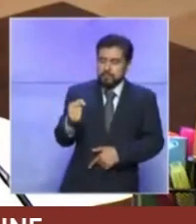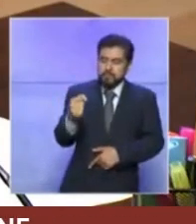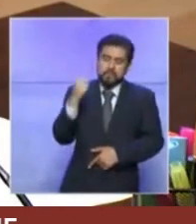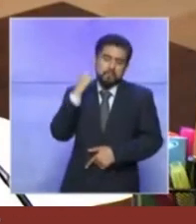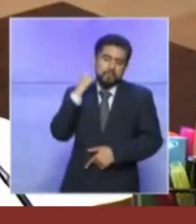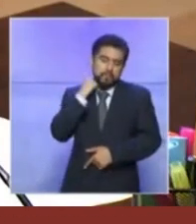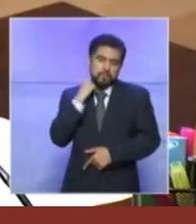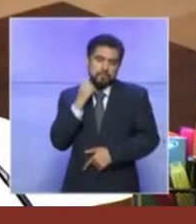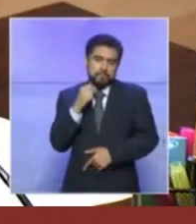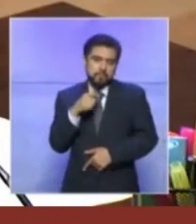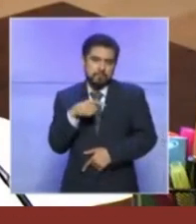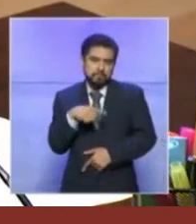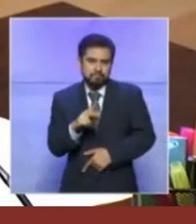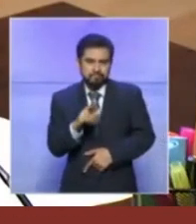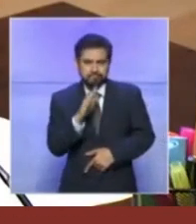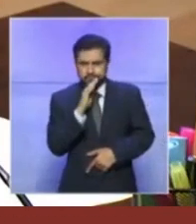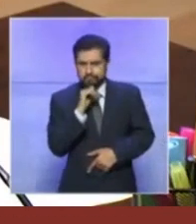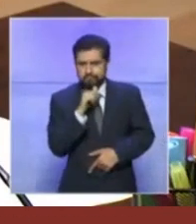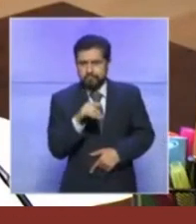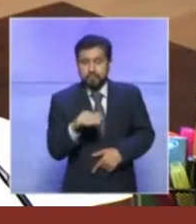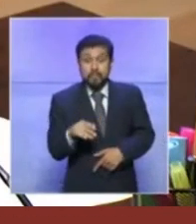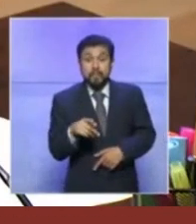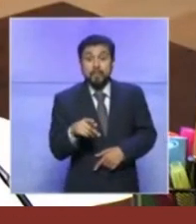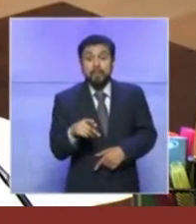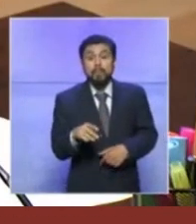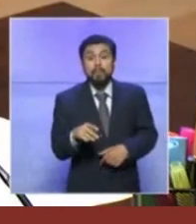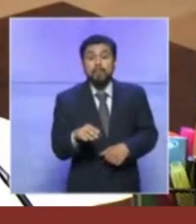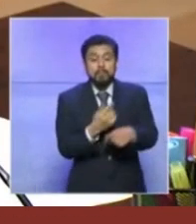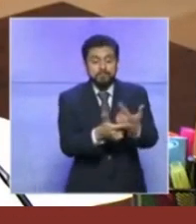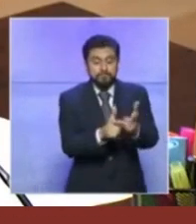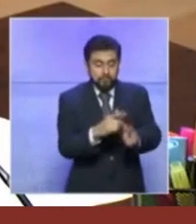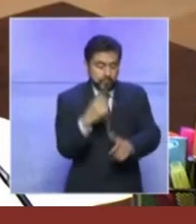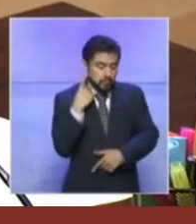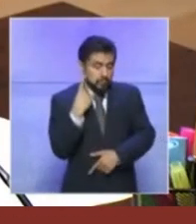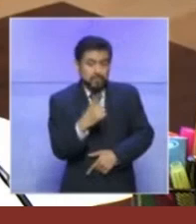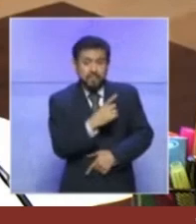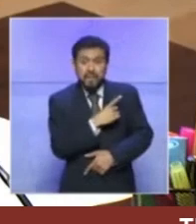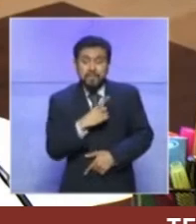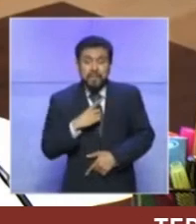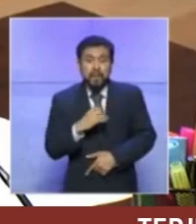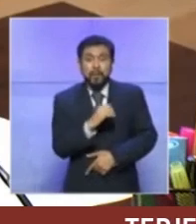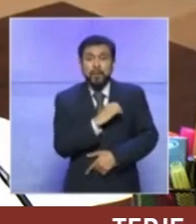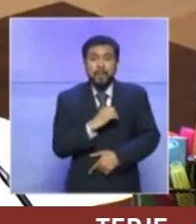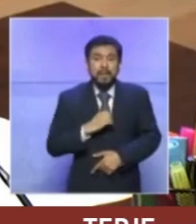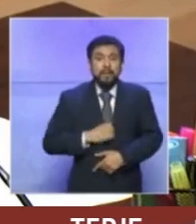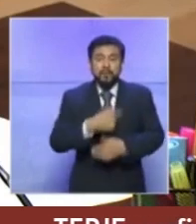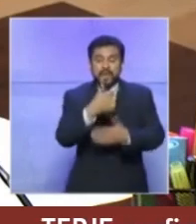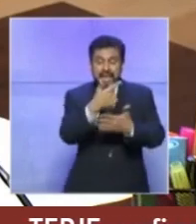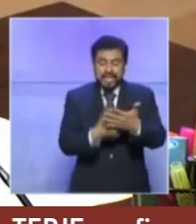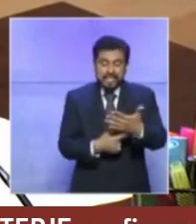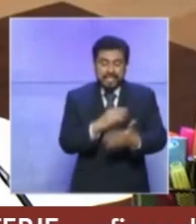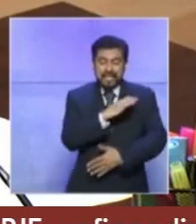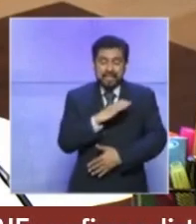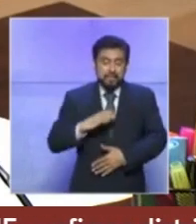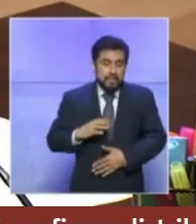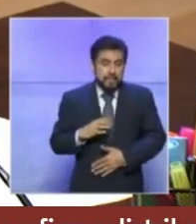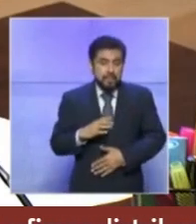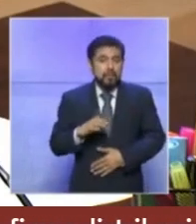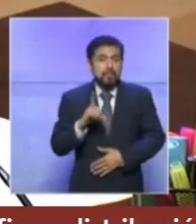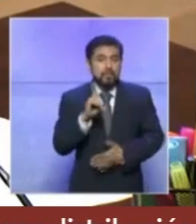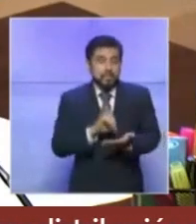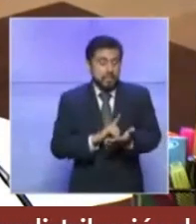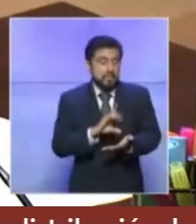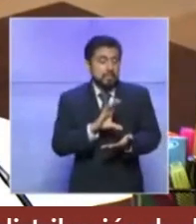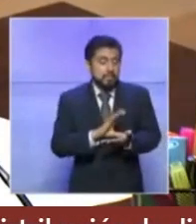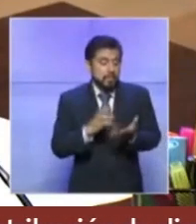afirmativa. Lo anterior, porque los partidos políticos quedaron obligados a postular una fórmula de personas con discapacidad dentro